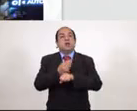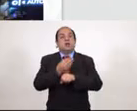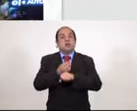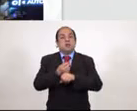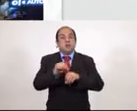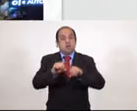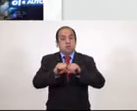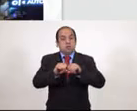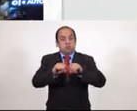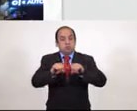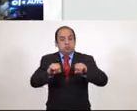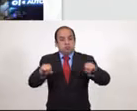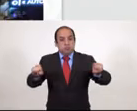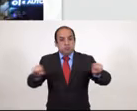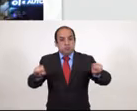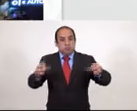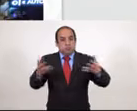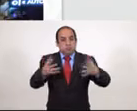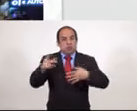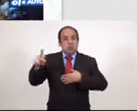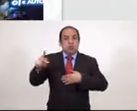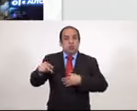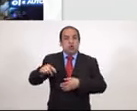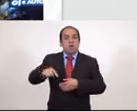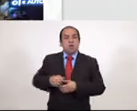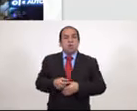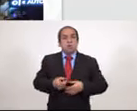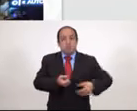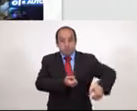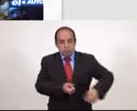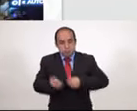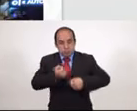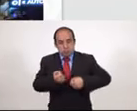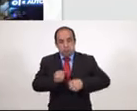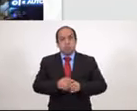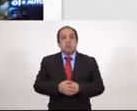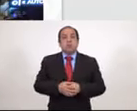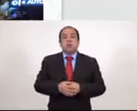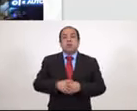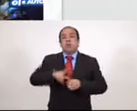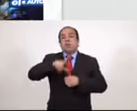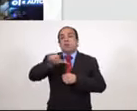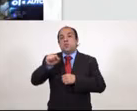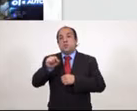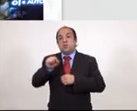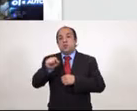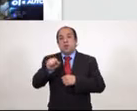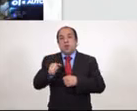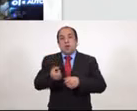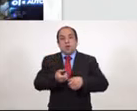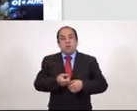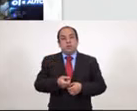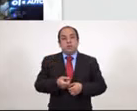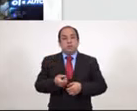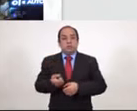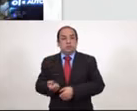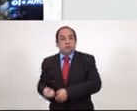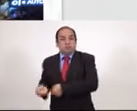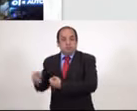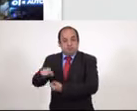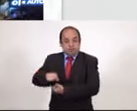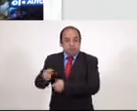su perforación direccional para proceder a rellenar